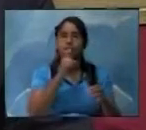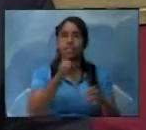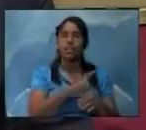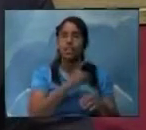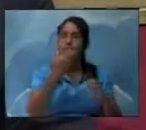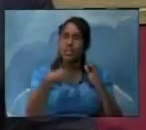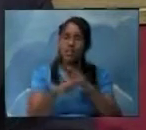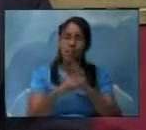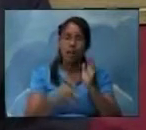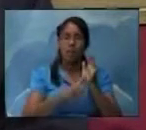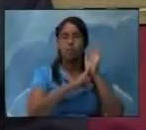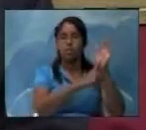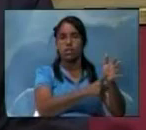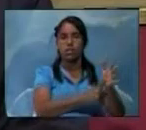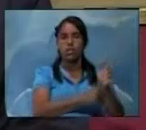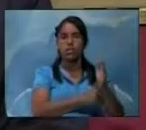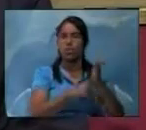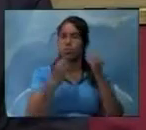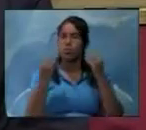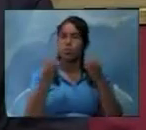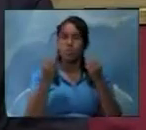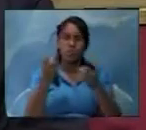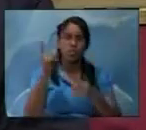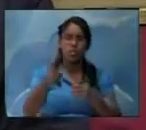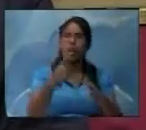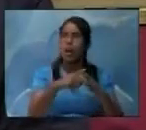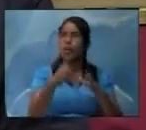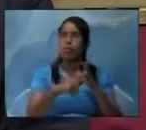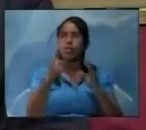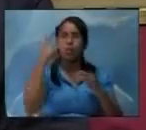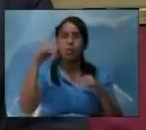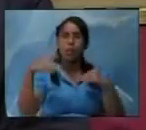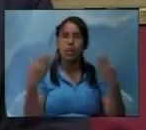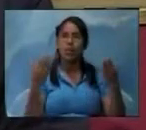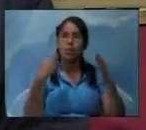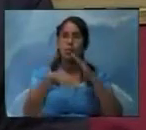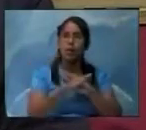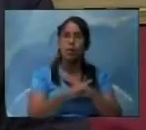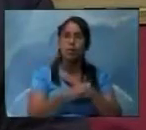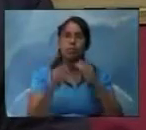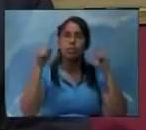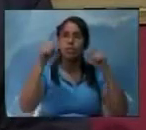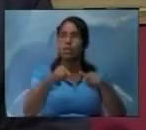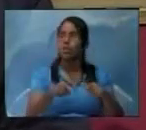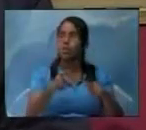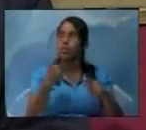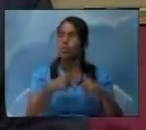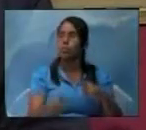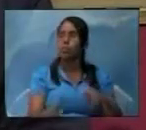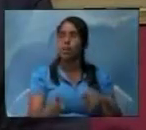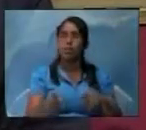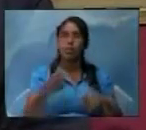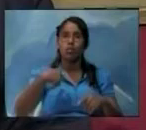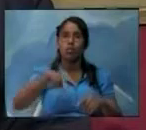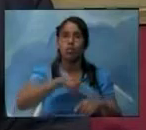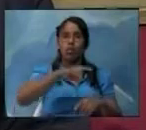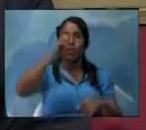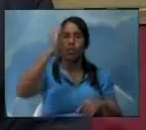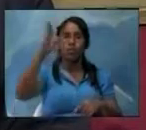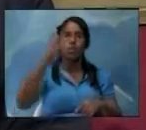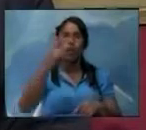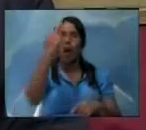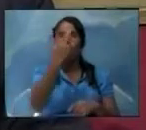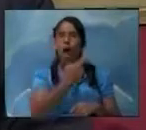difíciles que se van a presentar, muchas son las cosas por las cuales vamos a atravesar, pero nuestro Dios